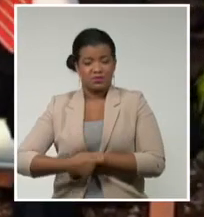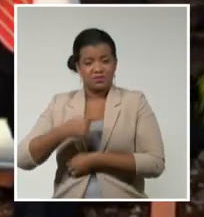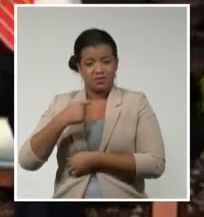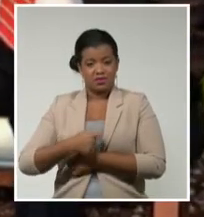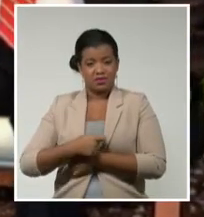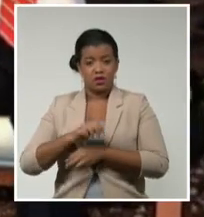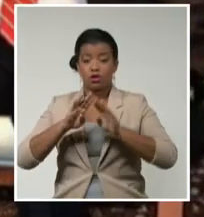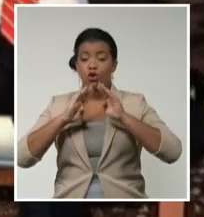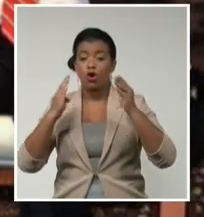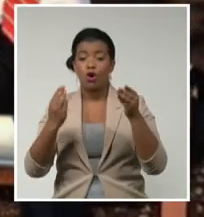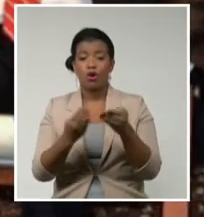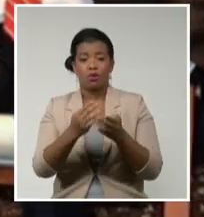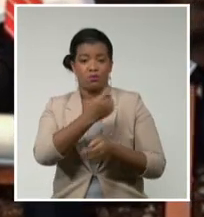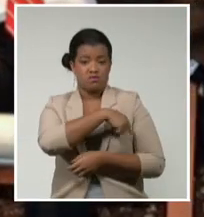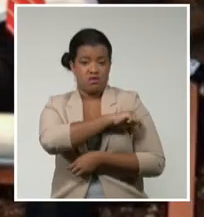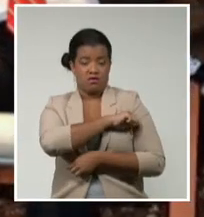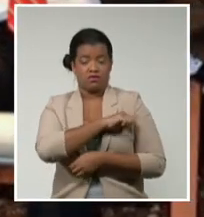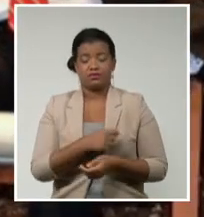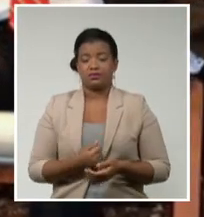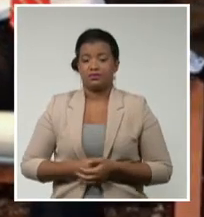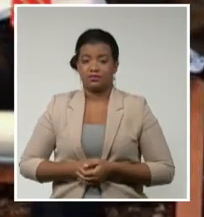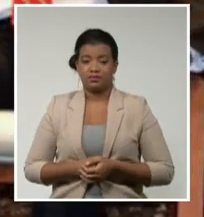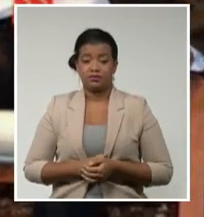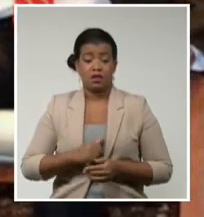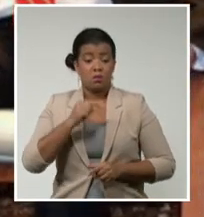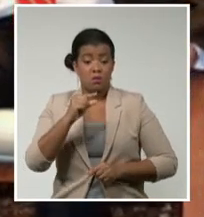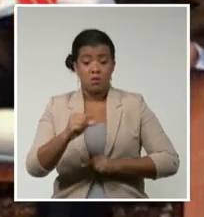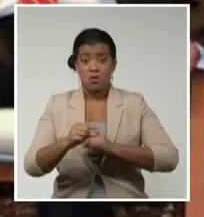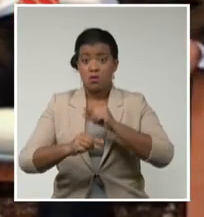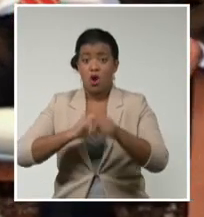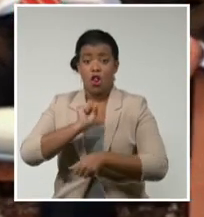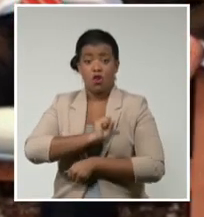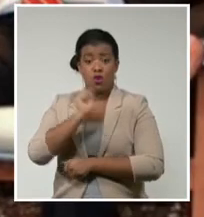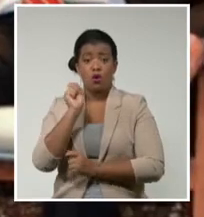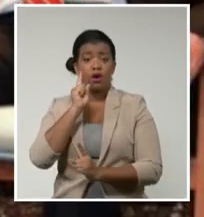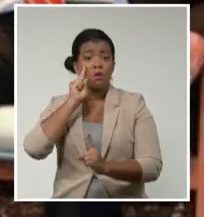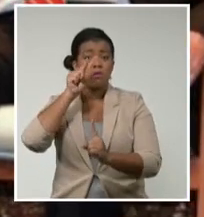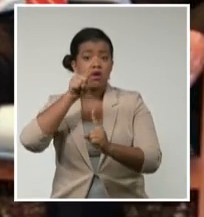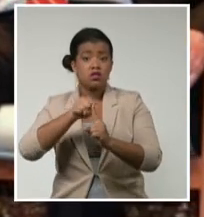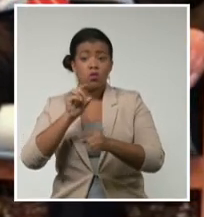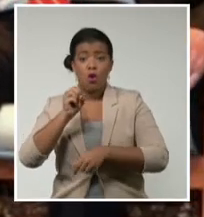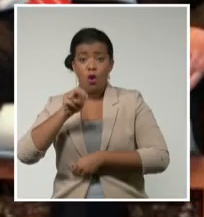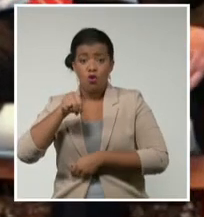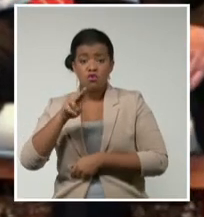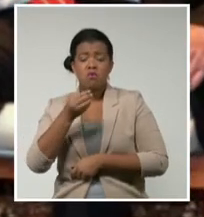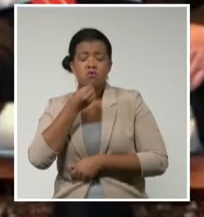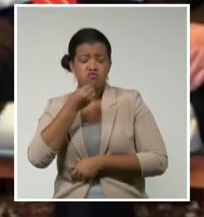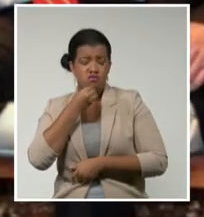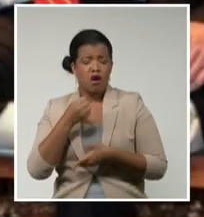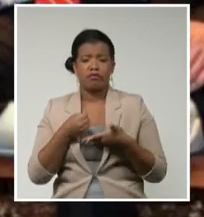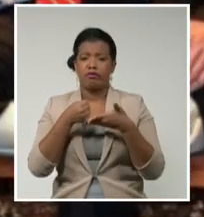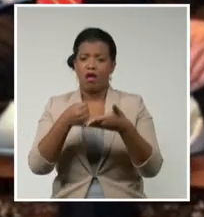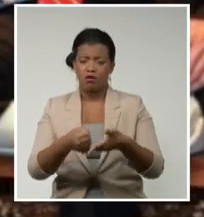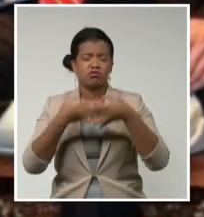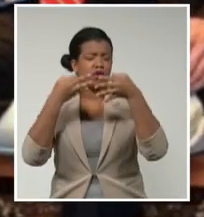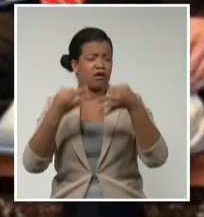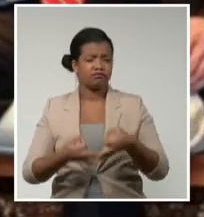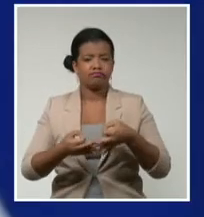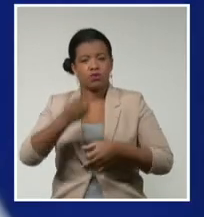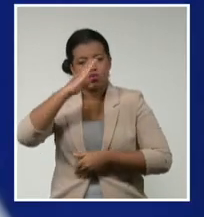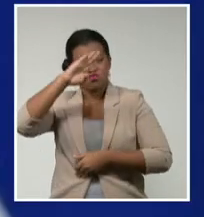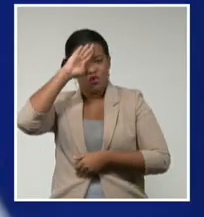los pueblos del mundo en el logro de estos objetivos naciones unidas- podrás siempre contar con el apoyo decidido de cuba y